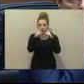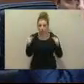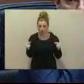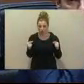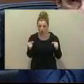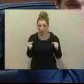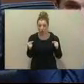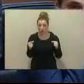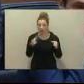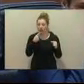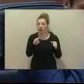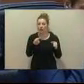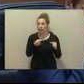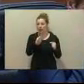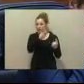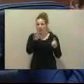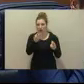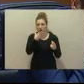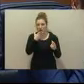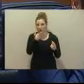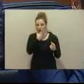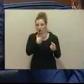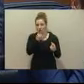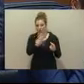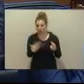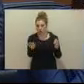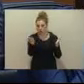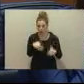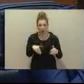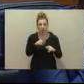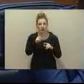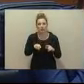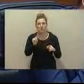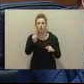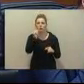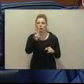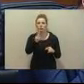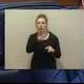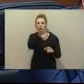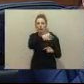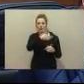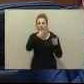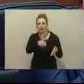dista mucho de ser brillante, dista mucho de estar en esa perfección que ustedes quieren presumir.